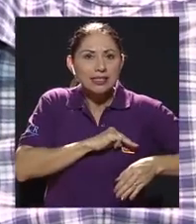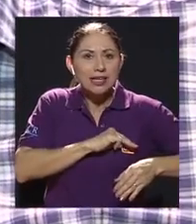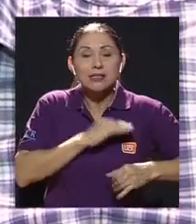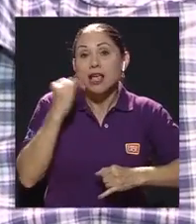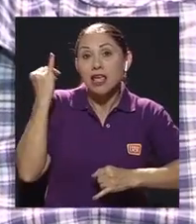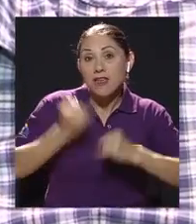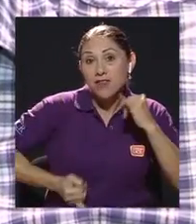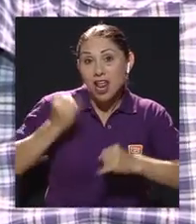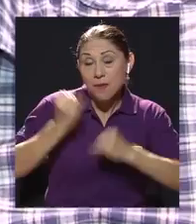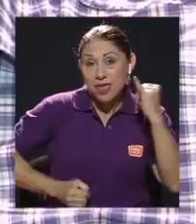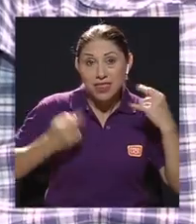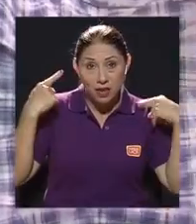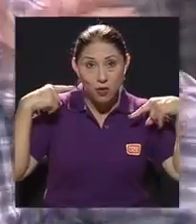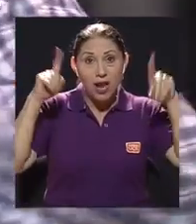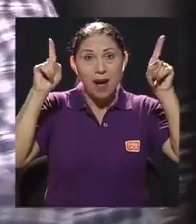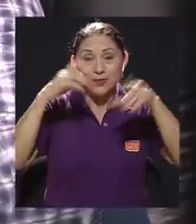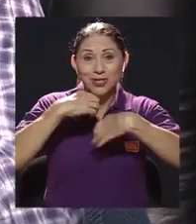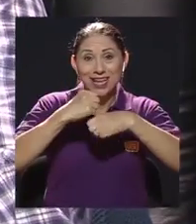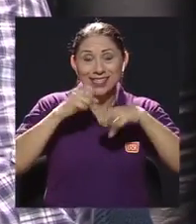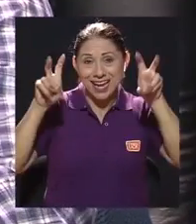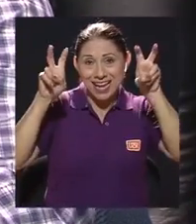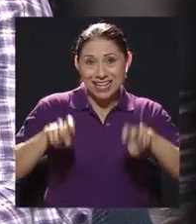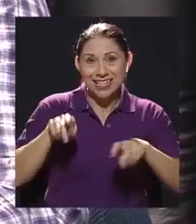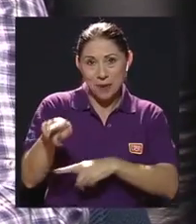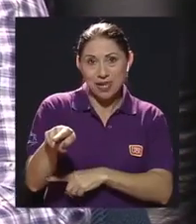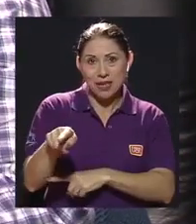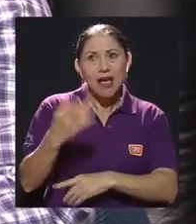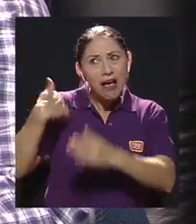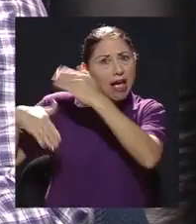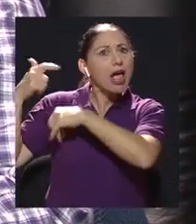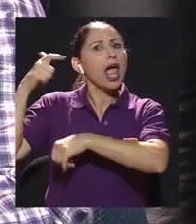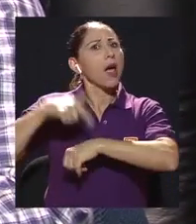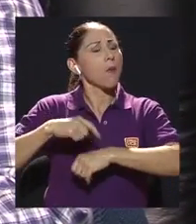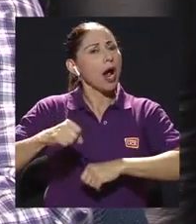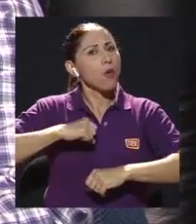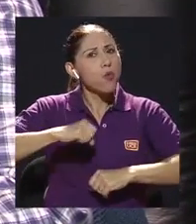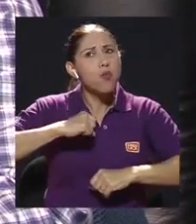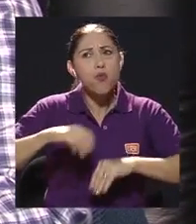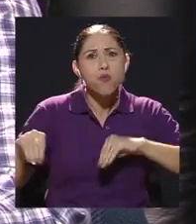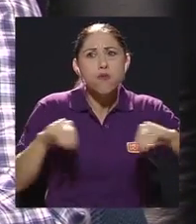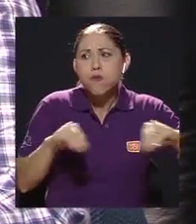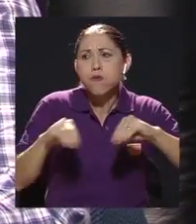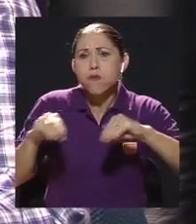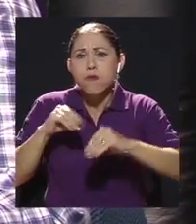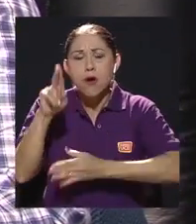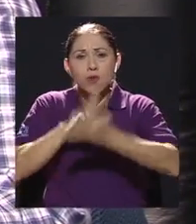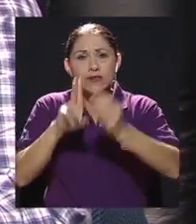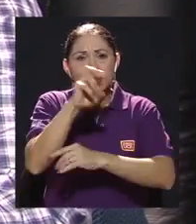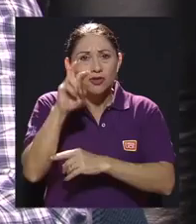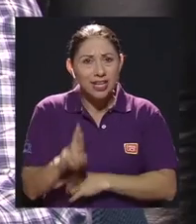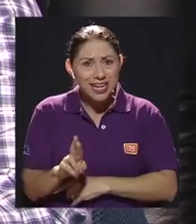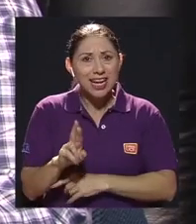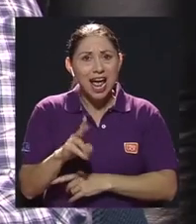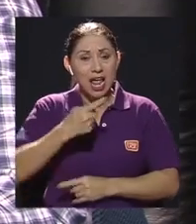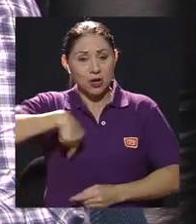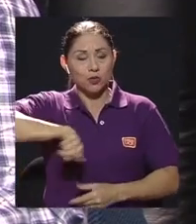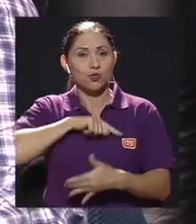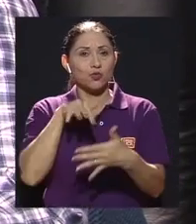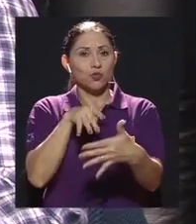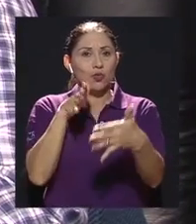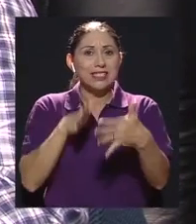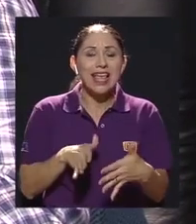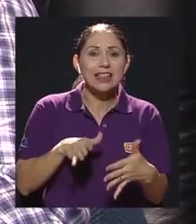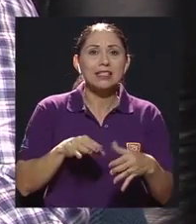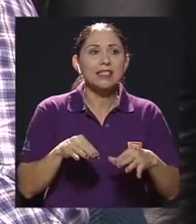que le hicieran el examen. Fue una época muy intensa en la Universidad de Costa Rica. Los estudiantes estábamos movilizados,